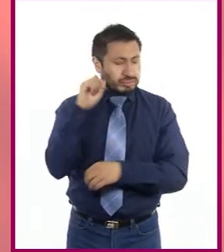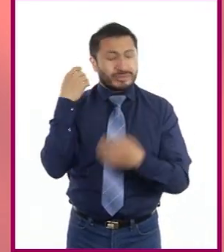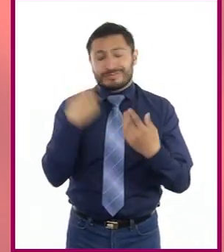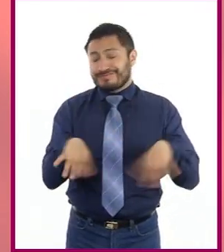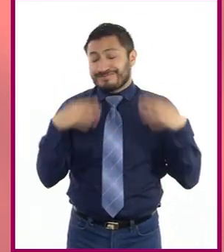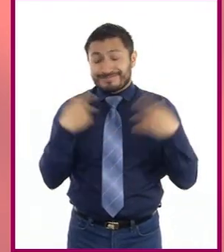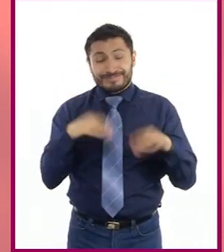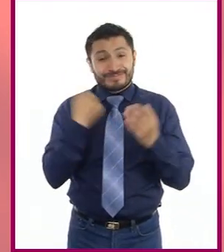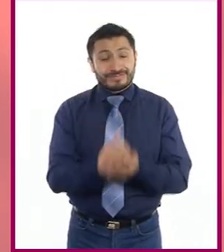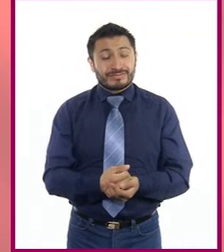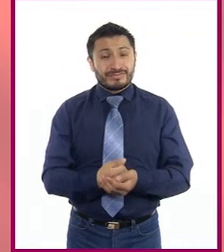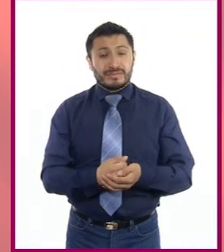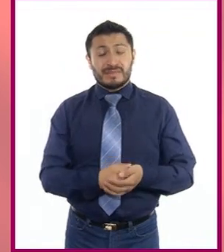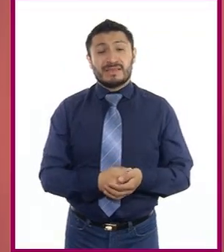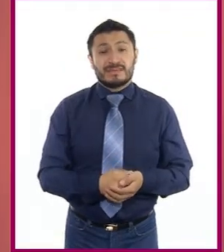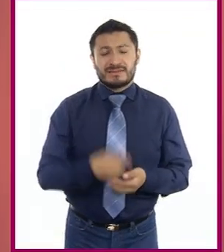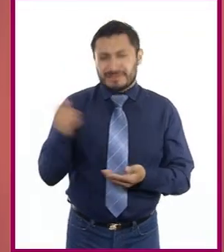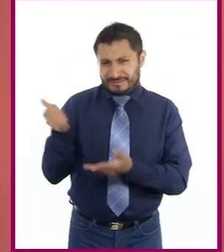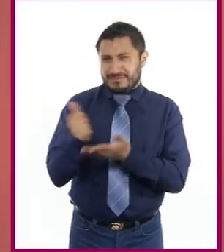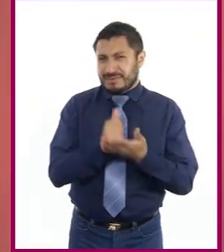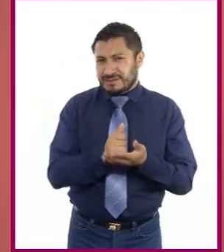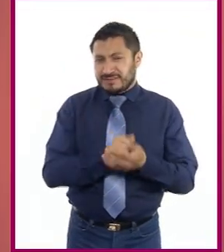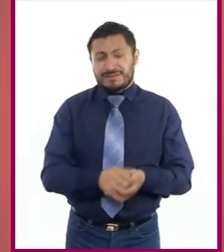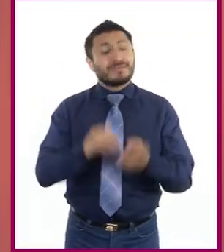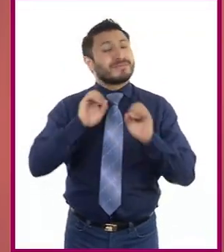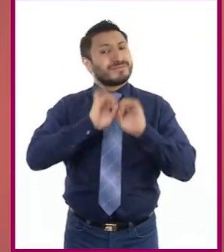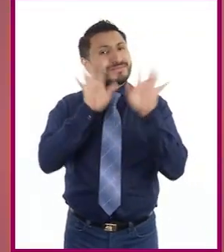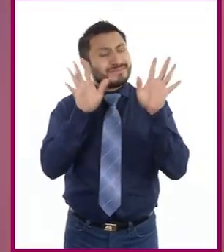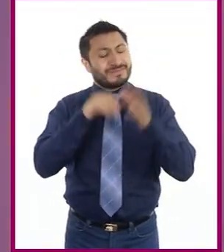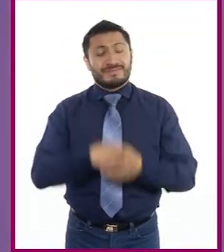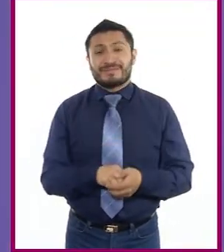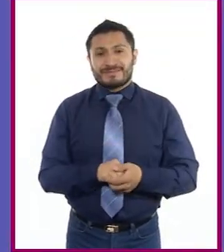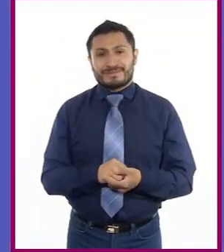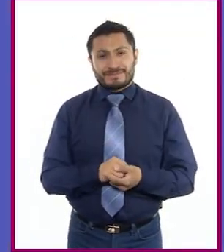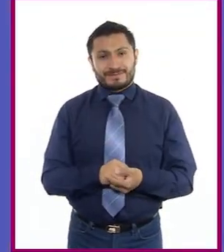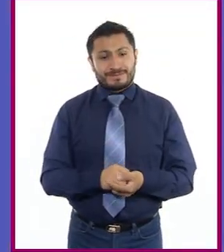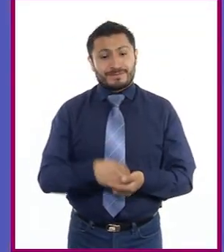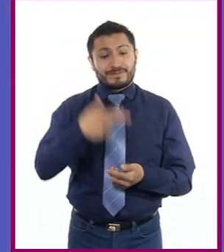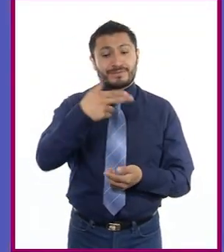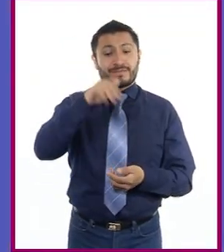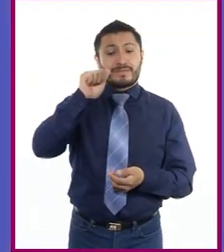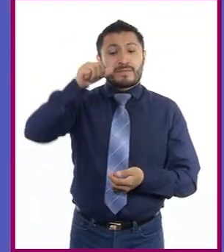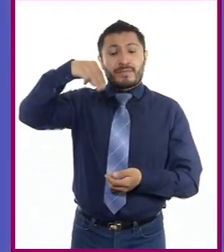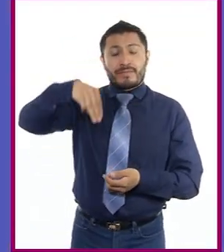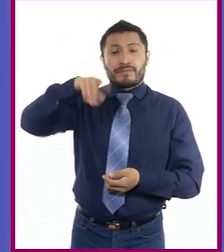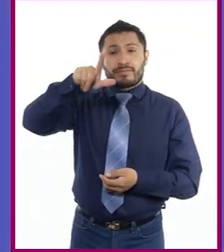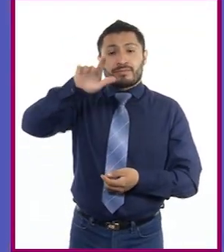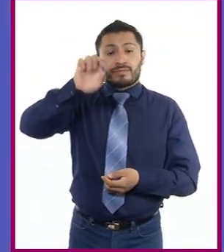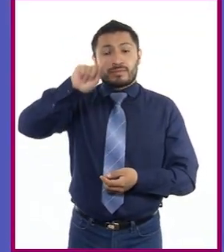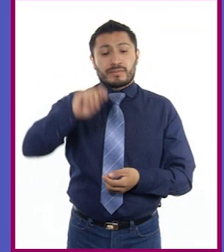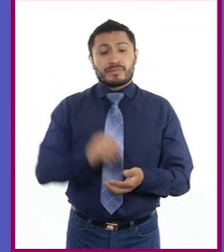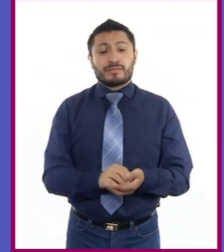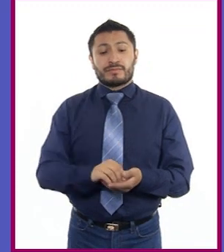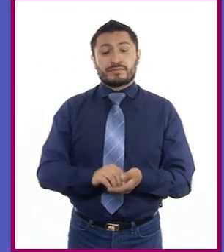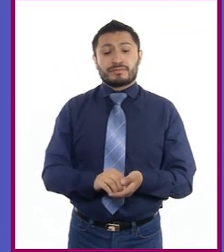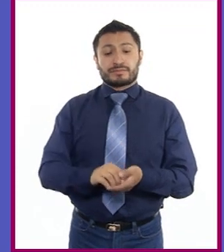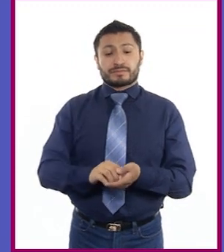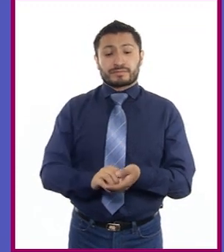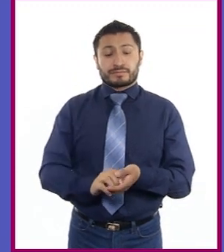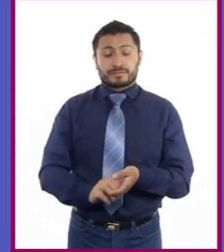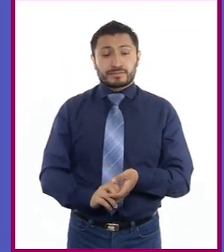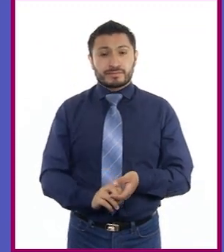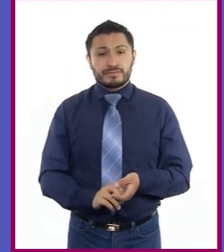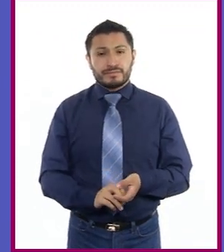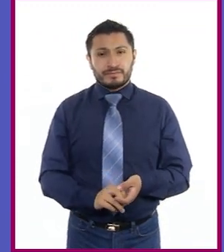Shakespeare. ¿Me ayudas, Enrique? Claro que sí. Hamlet, soliloquio, acto 3, escena